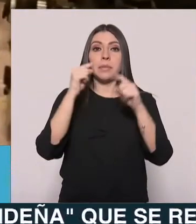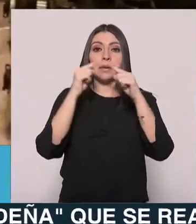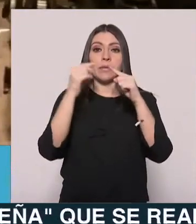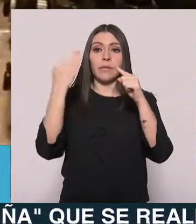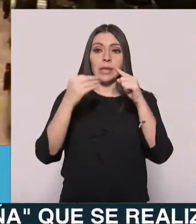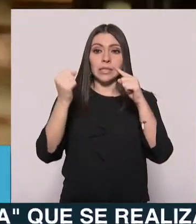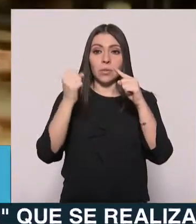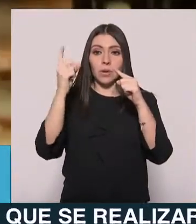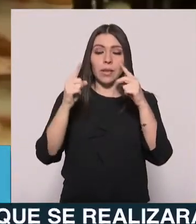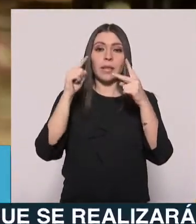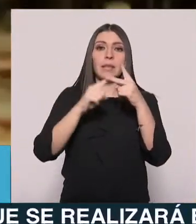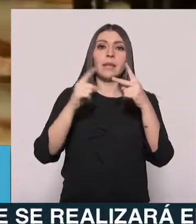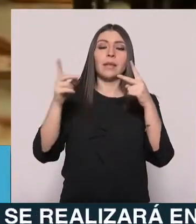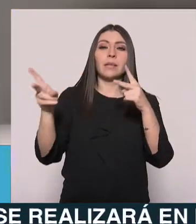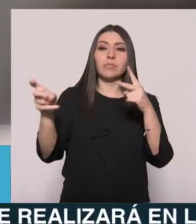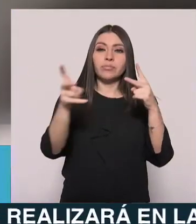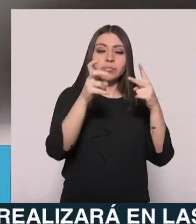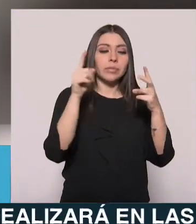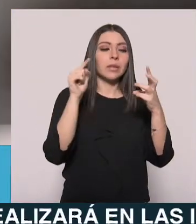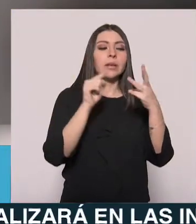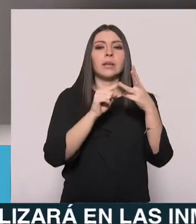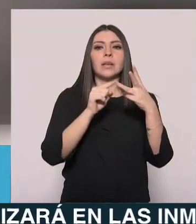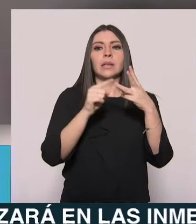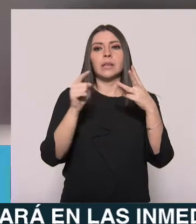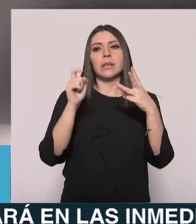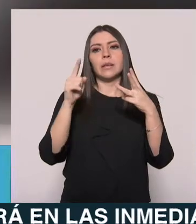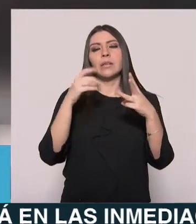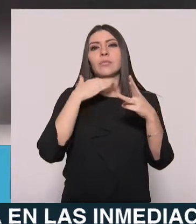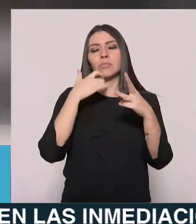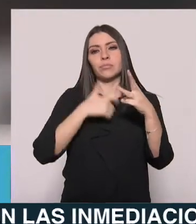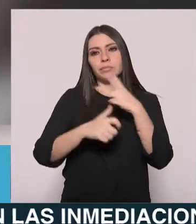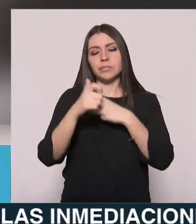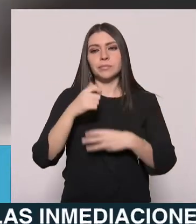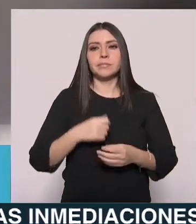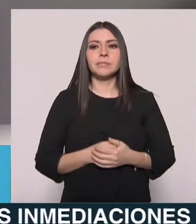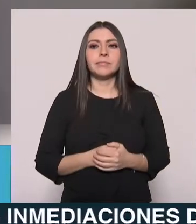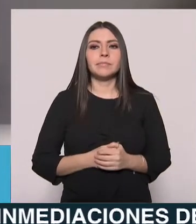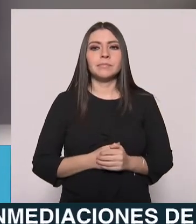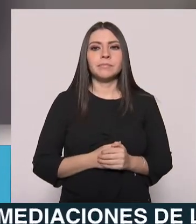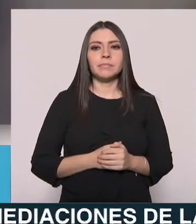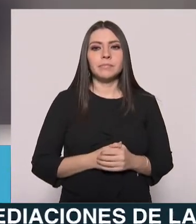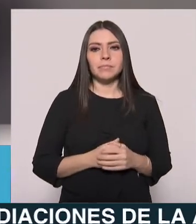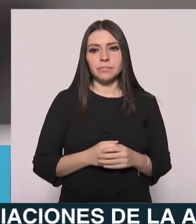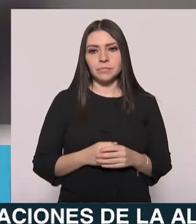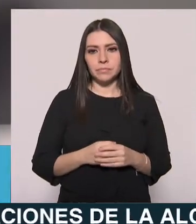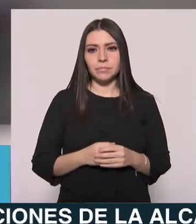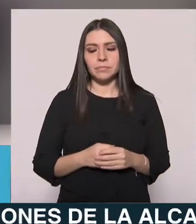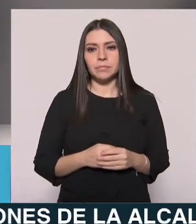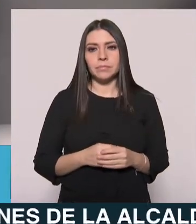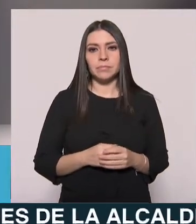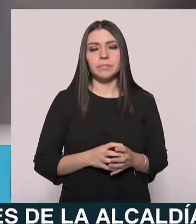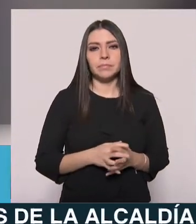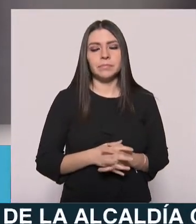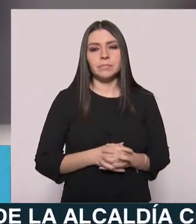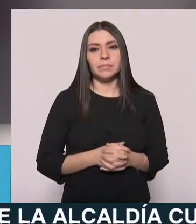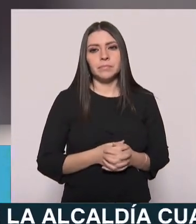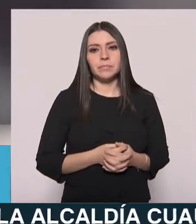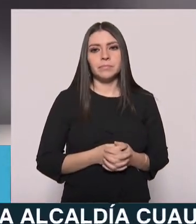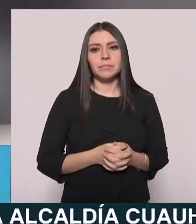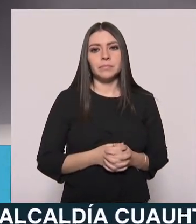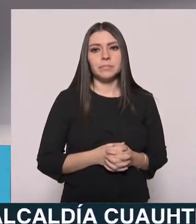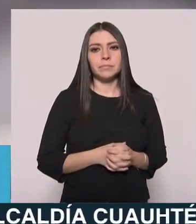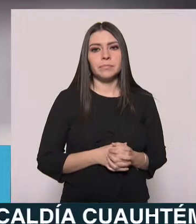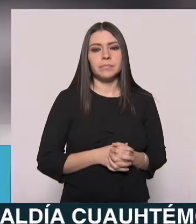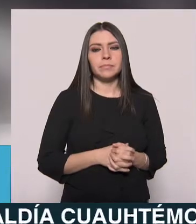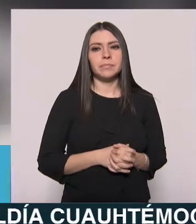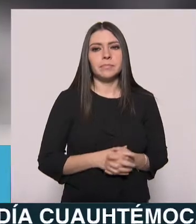de la delincuencia. Sí, es una encuesta que hace el INEGI cada 2 años, se llama Encuesta Nacional de